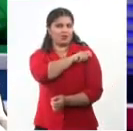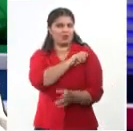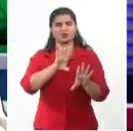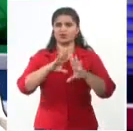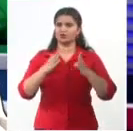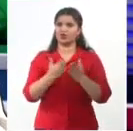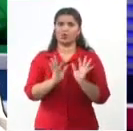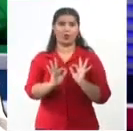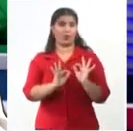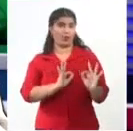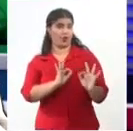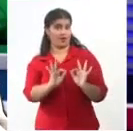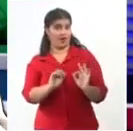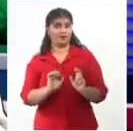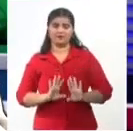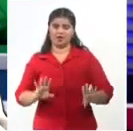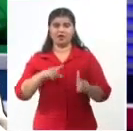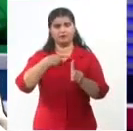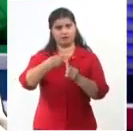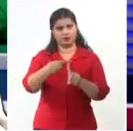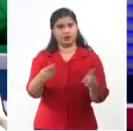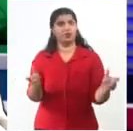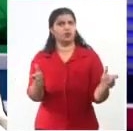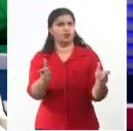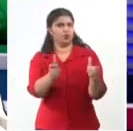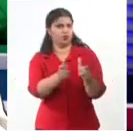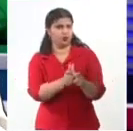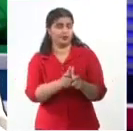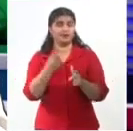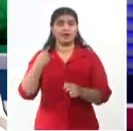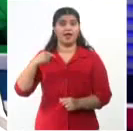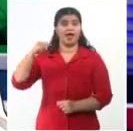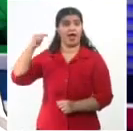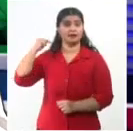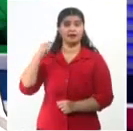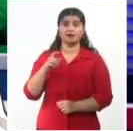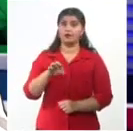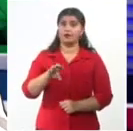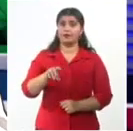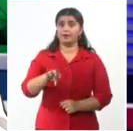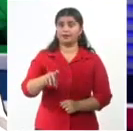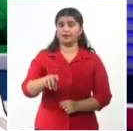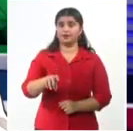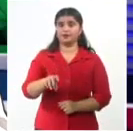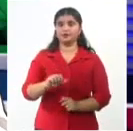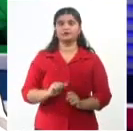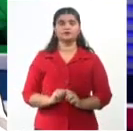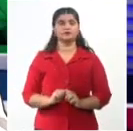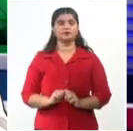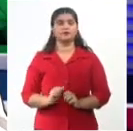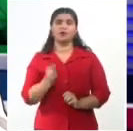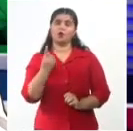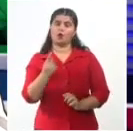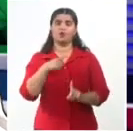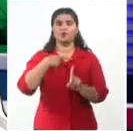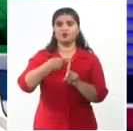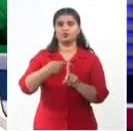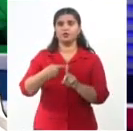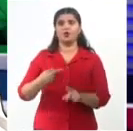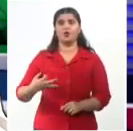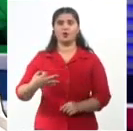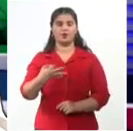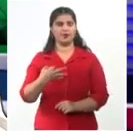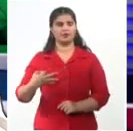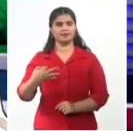vieron. Ayer, por ejemplo, en Pinar del Río se diagnosticó un caso en el municipio de Pinar del